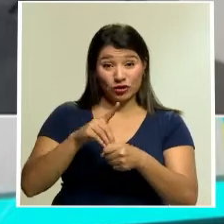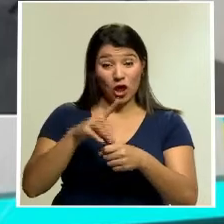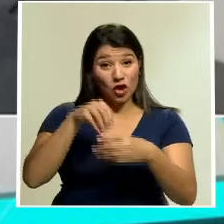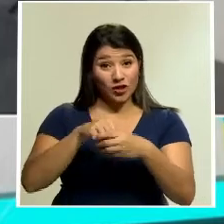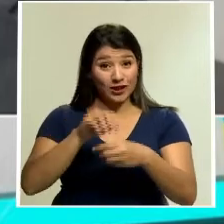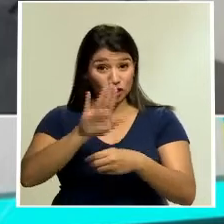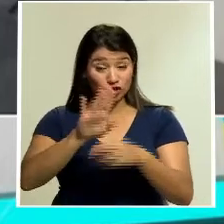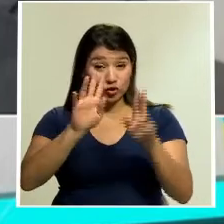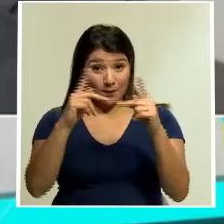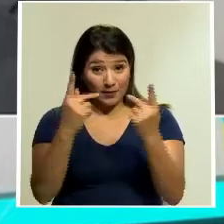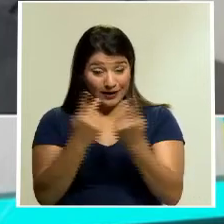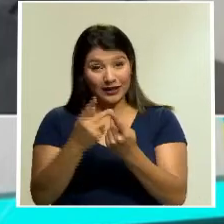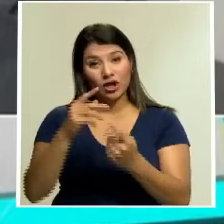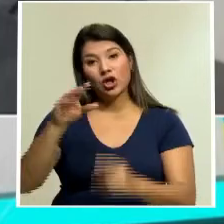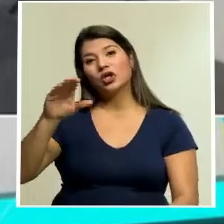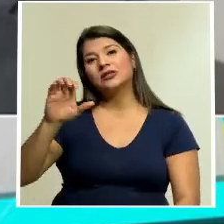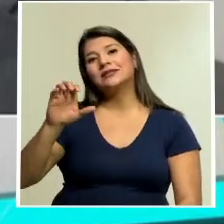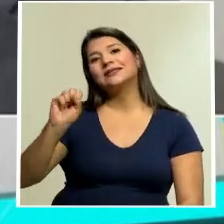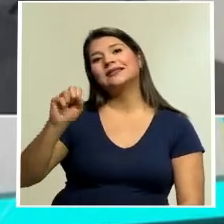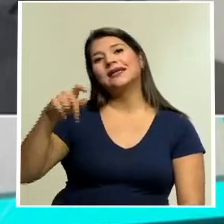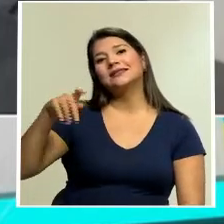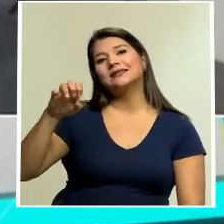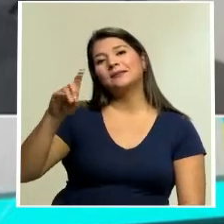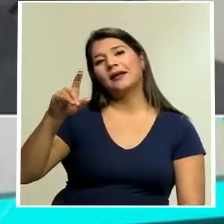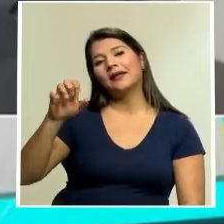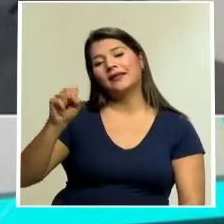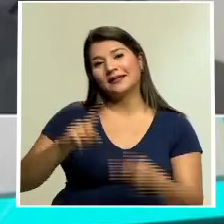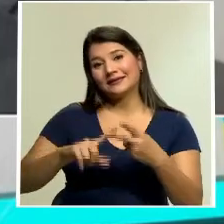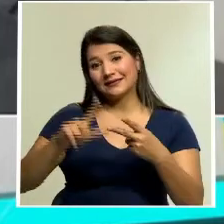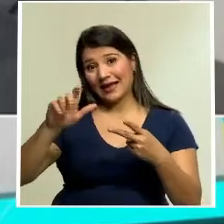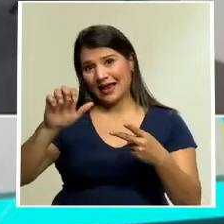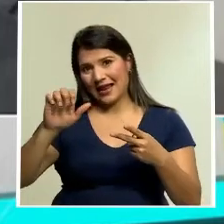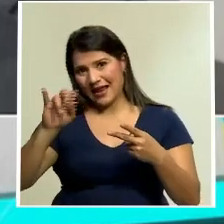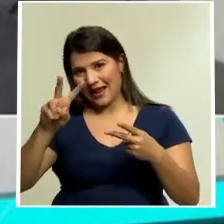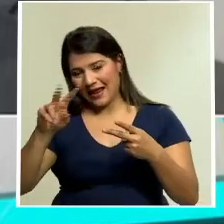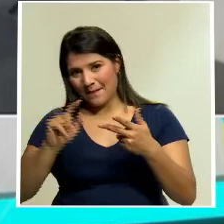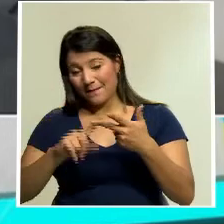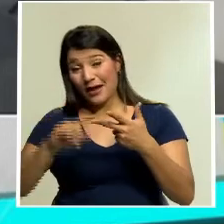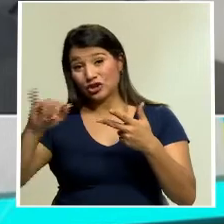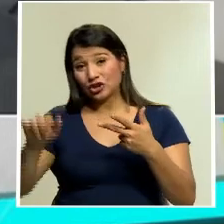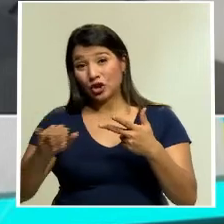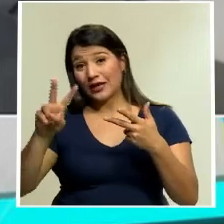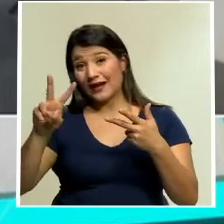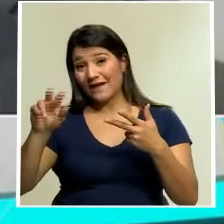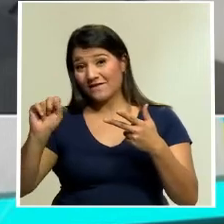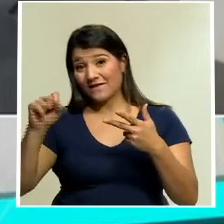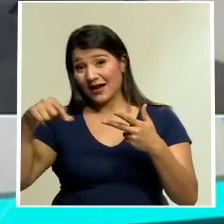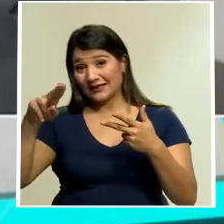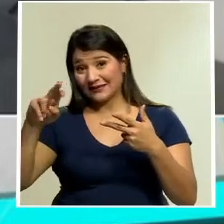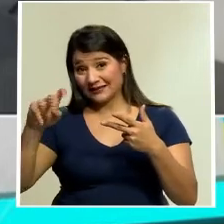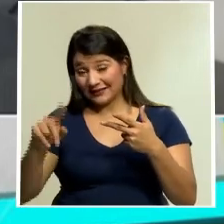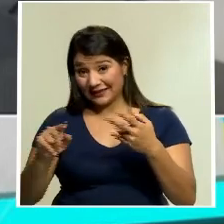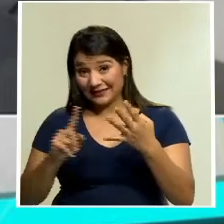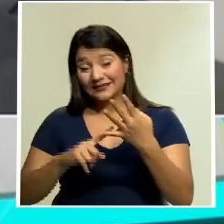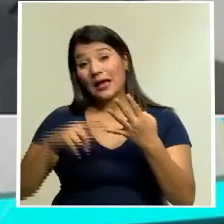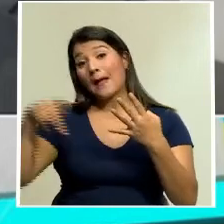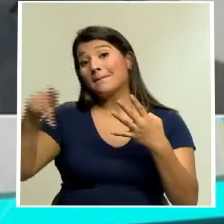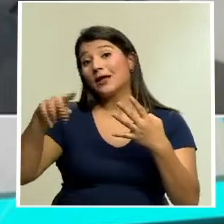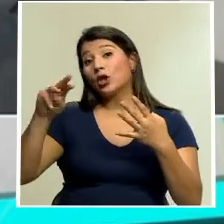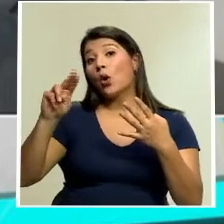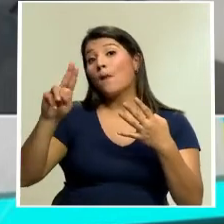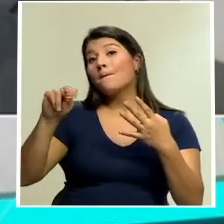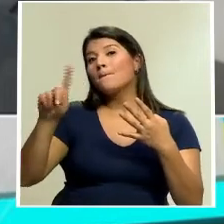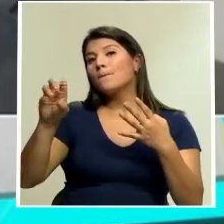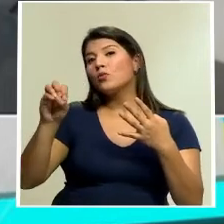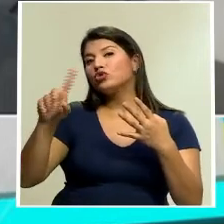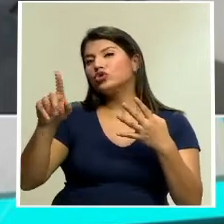Walter Céspedes, Johnny Leiva, Luis Vázquez, e incluso el actual diputado Pedro Muñoz, fueron